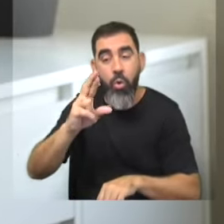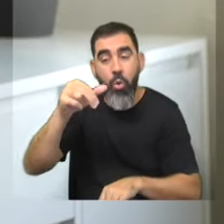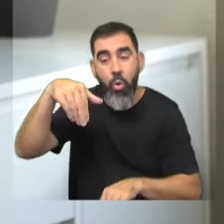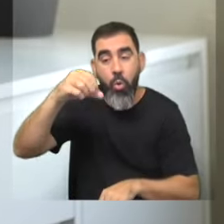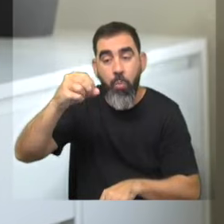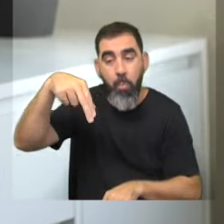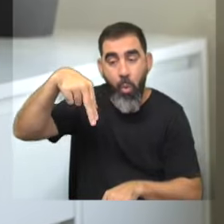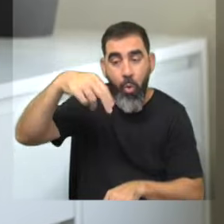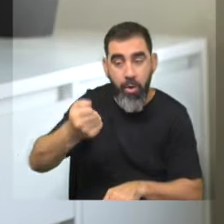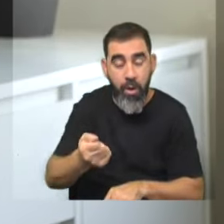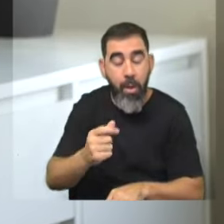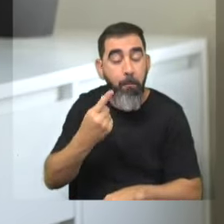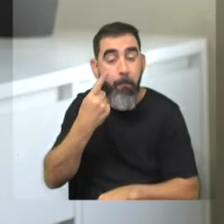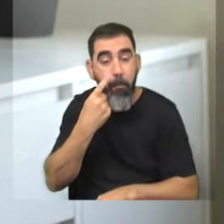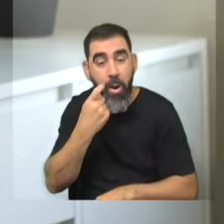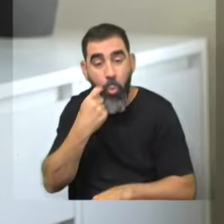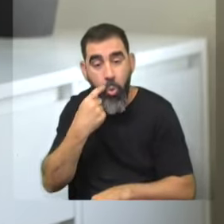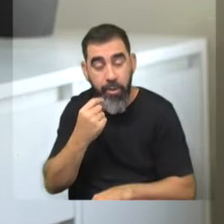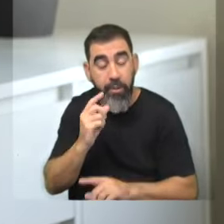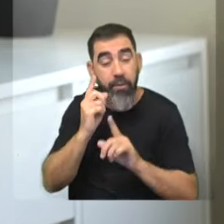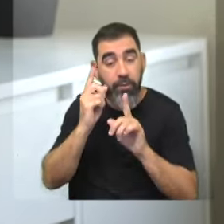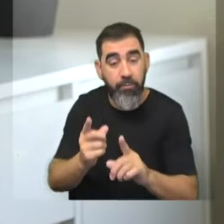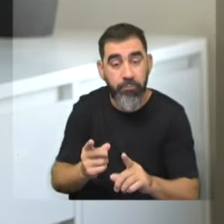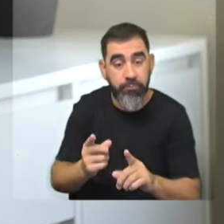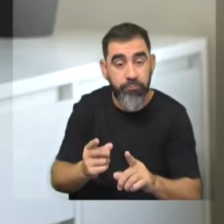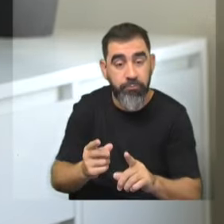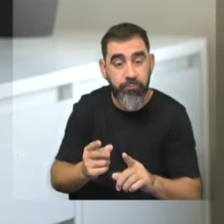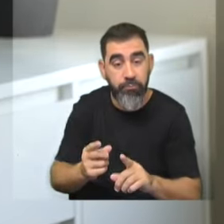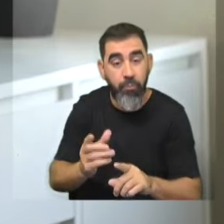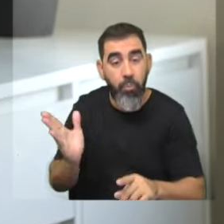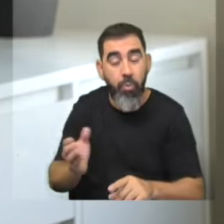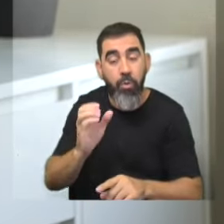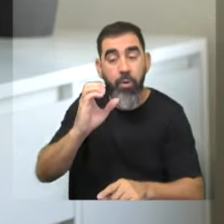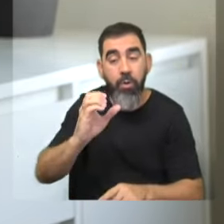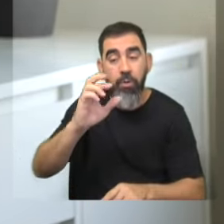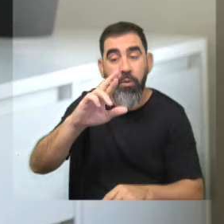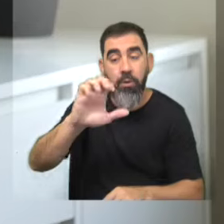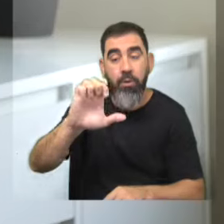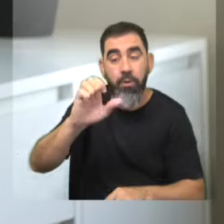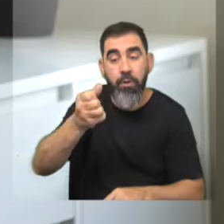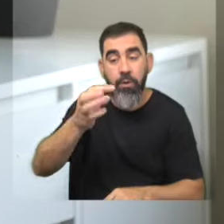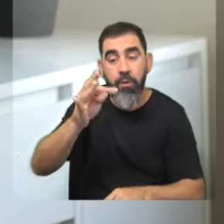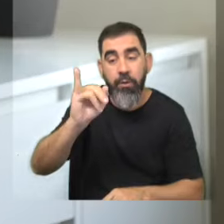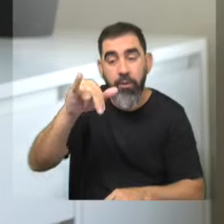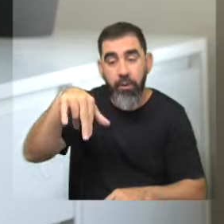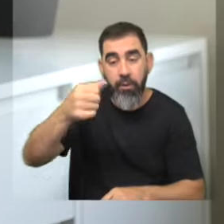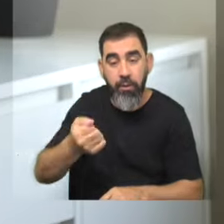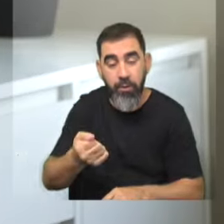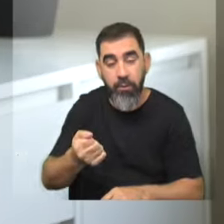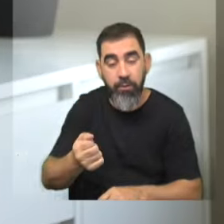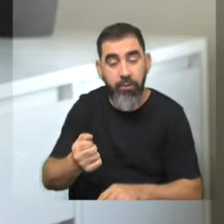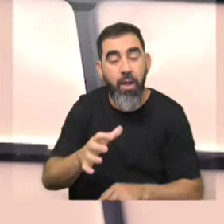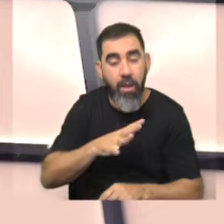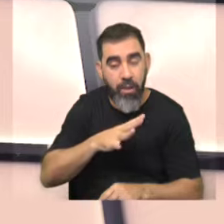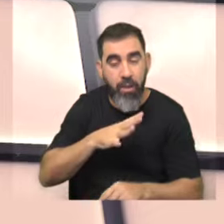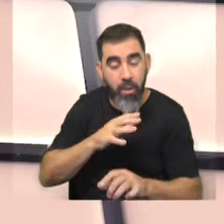andrógenos, que son las hormonas masculinas. También hay un aumento de producción de queratina en el folículo piloso, que es donde está la glándula, entonces todo eso lleva